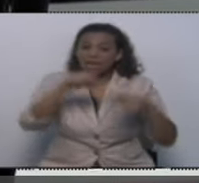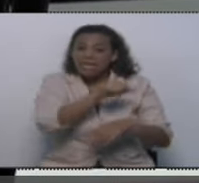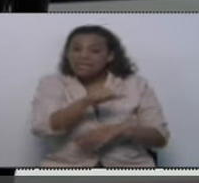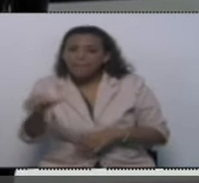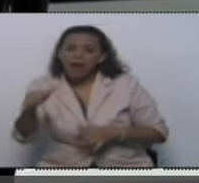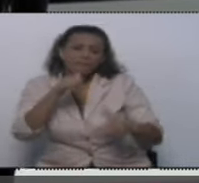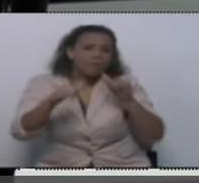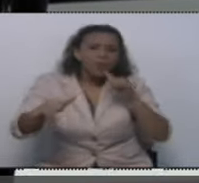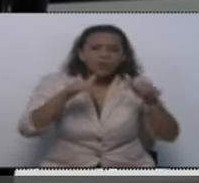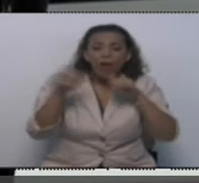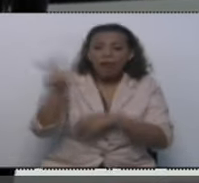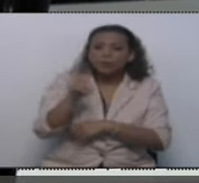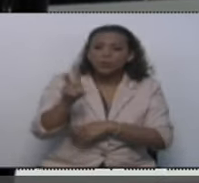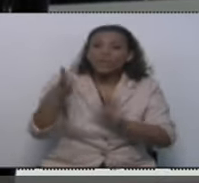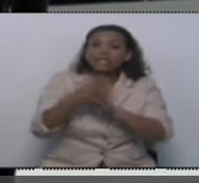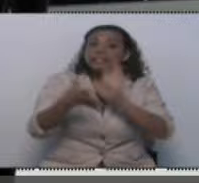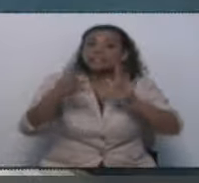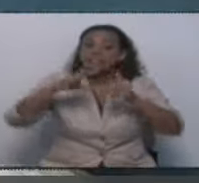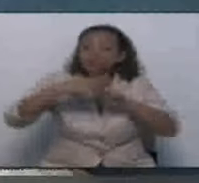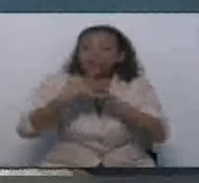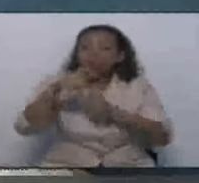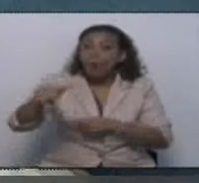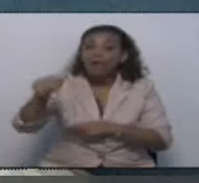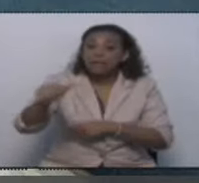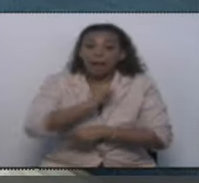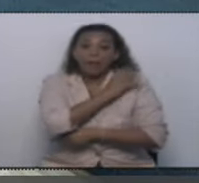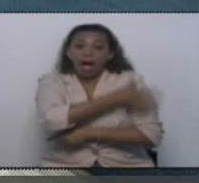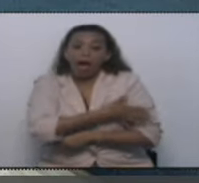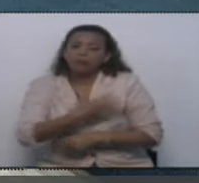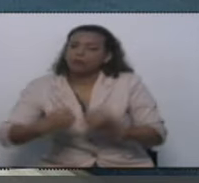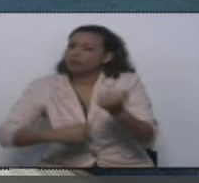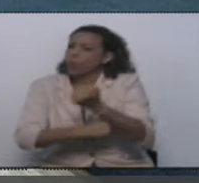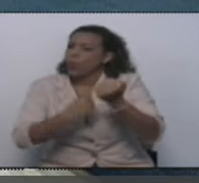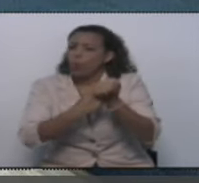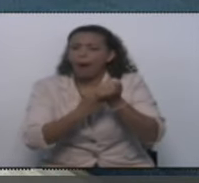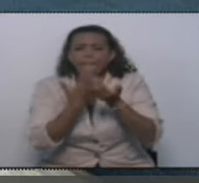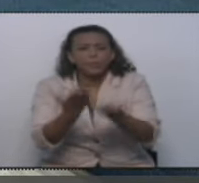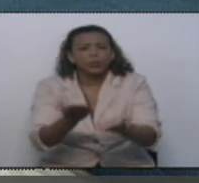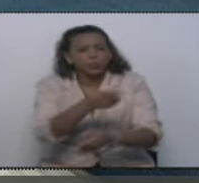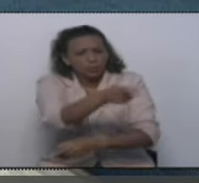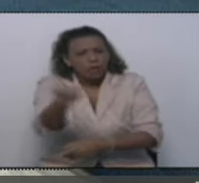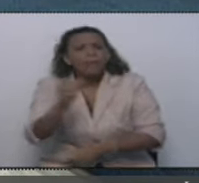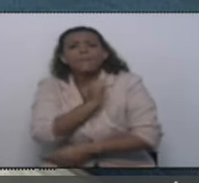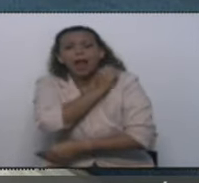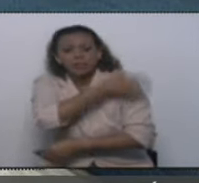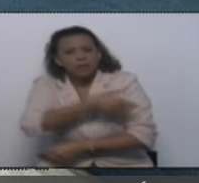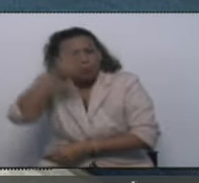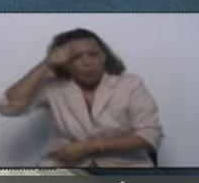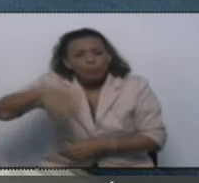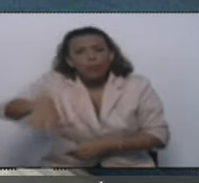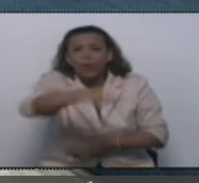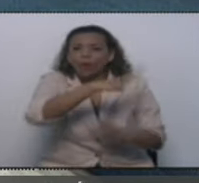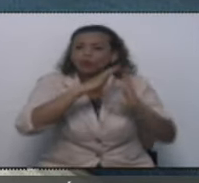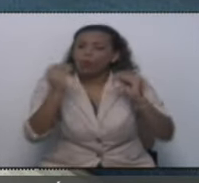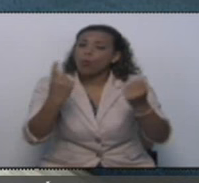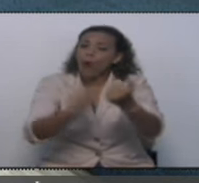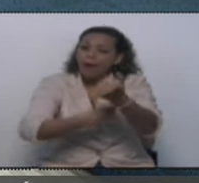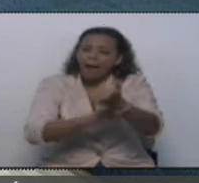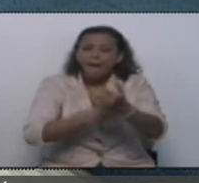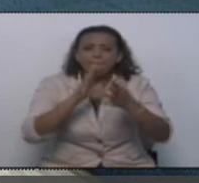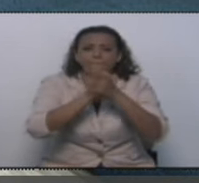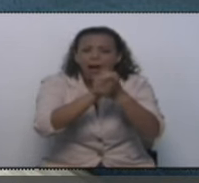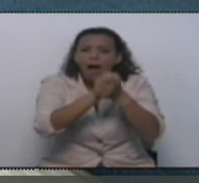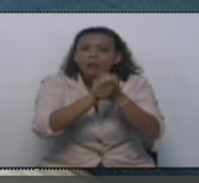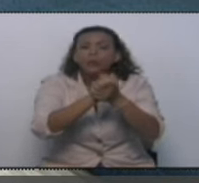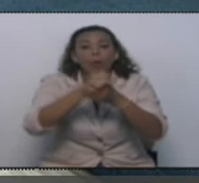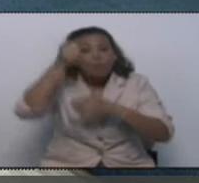informando al pueblo de Venezuela. Toda nuestra solidaridad siempre con Palestina y con todos nuestros hermanos, pueblos,